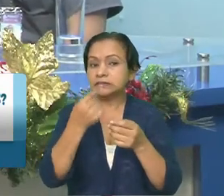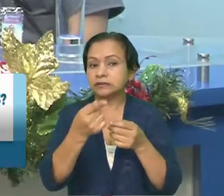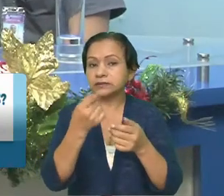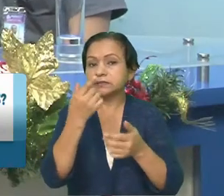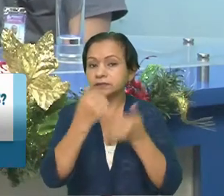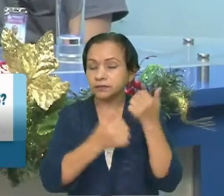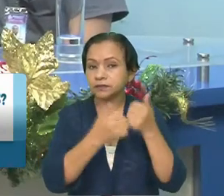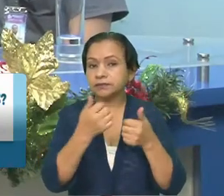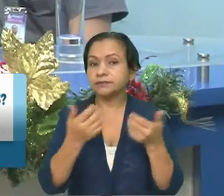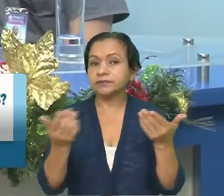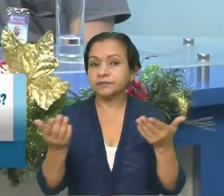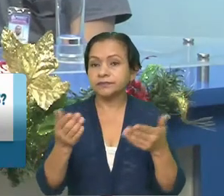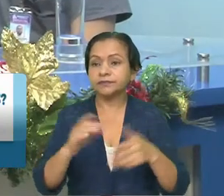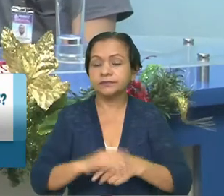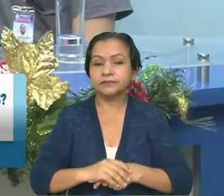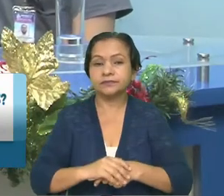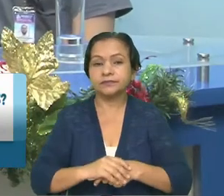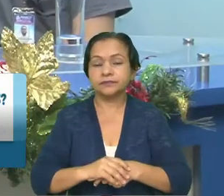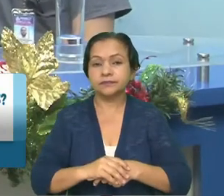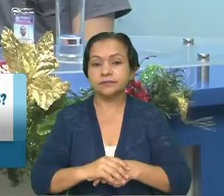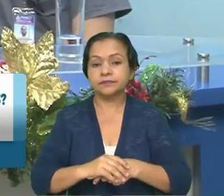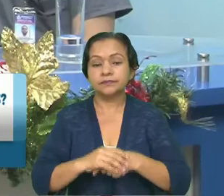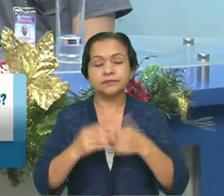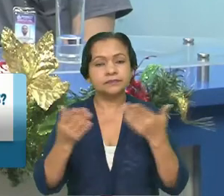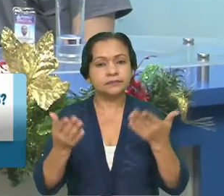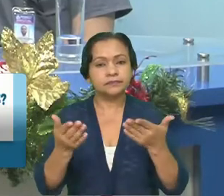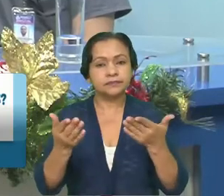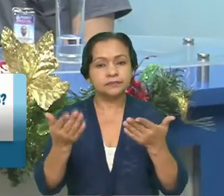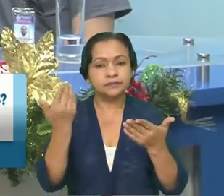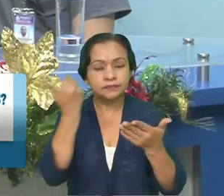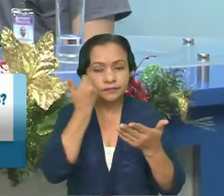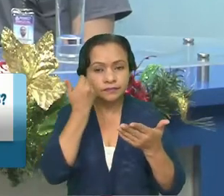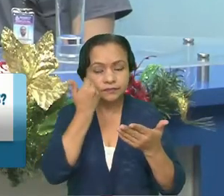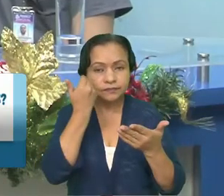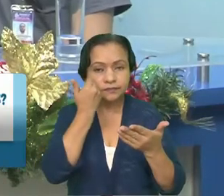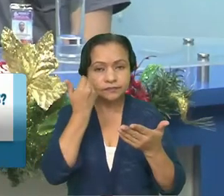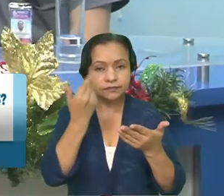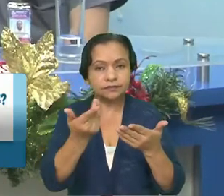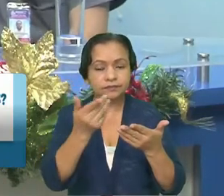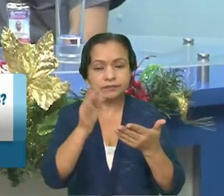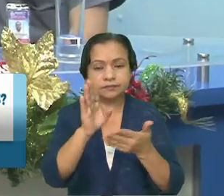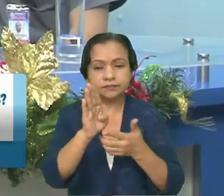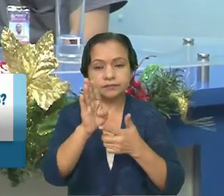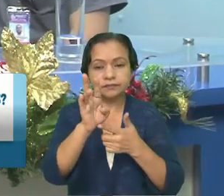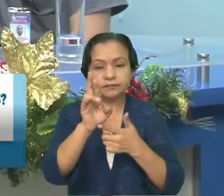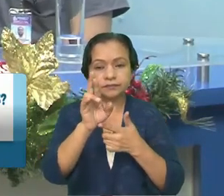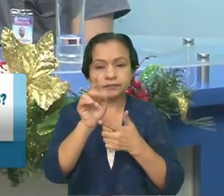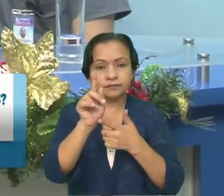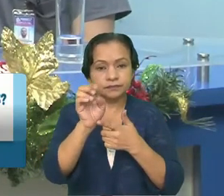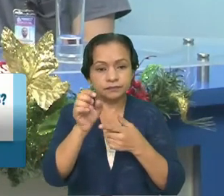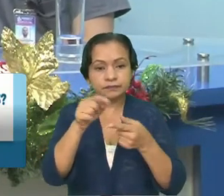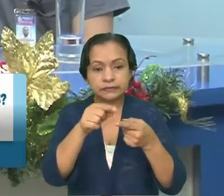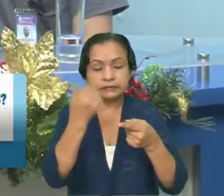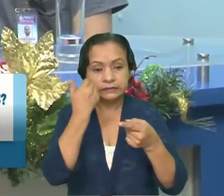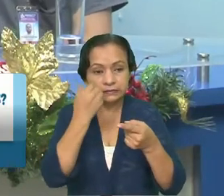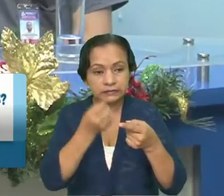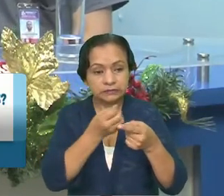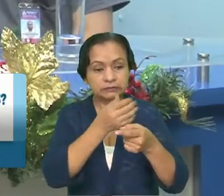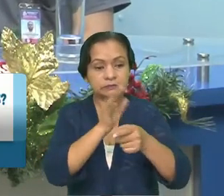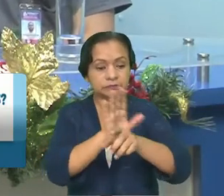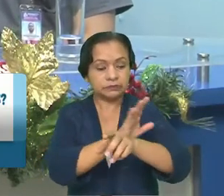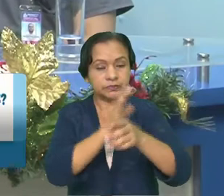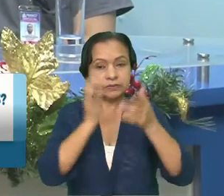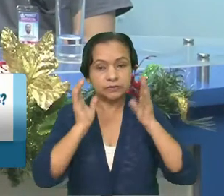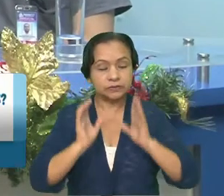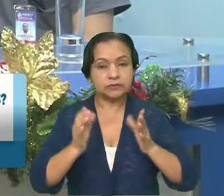hay afectaciones? Sí, esos episodios dentro de las enfermedades desmielinizantes se llaman brotes. Le llamamos brotes, es decir,